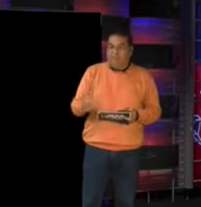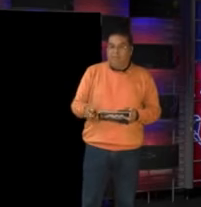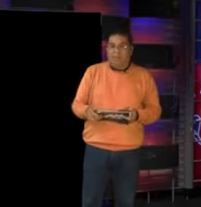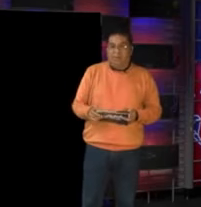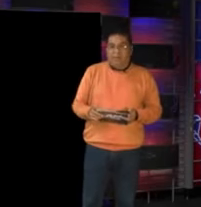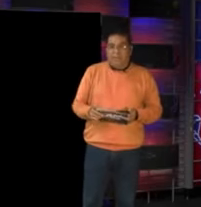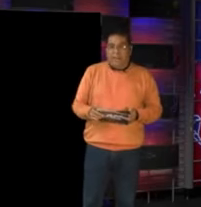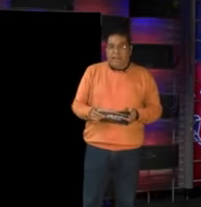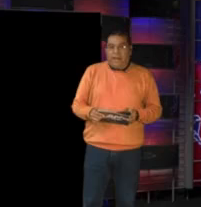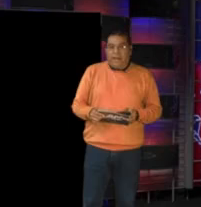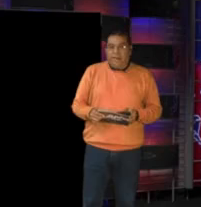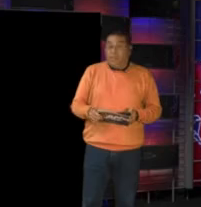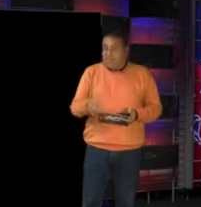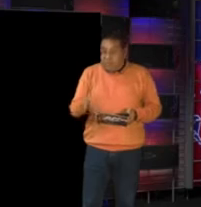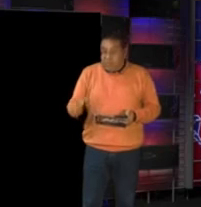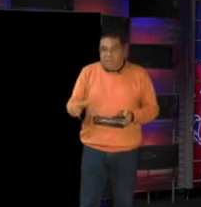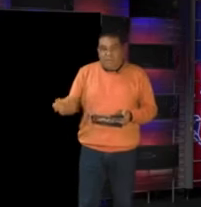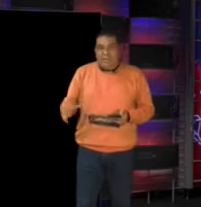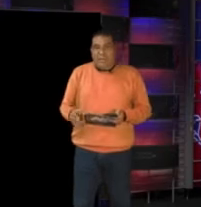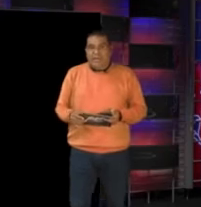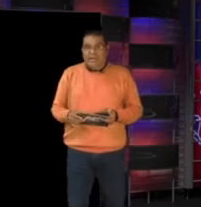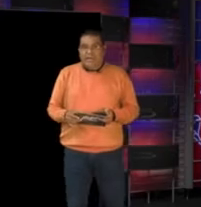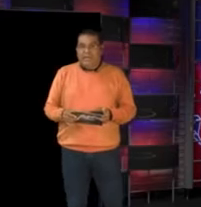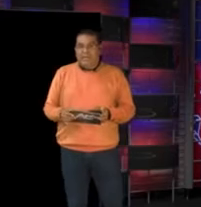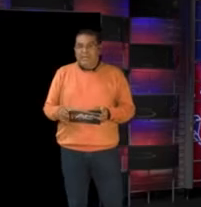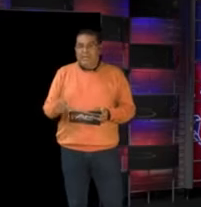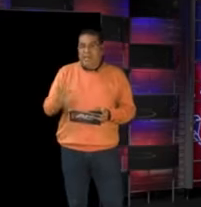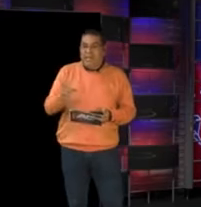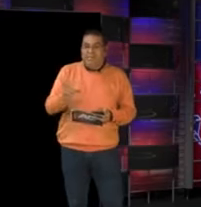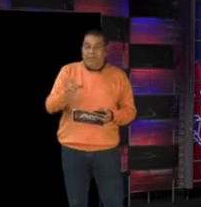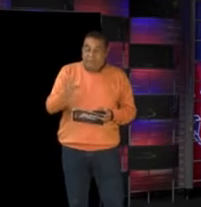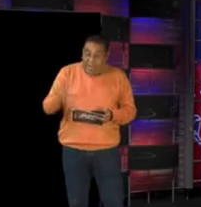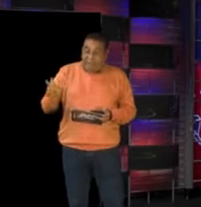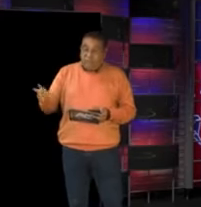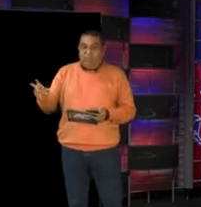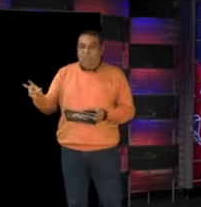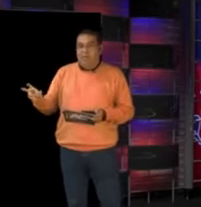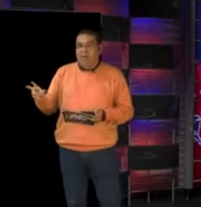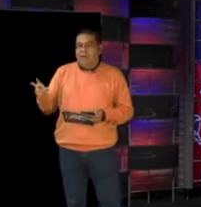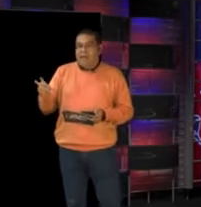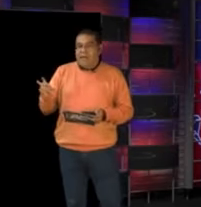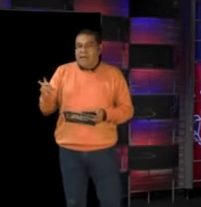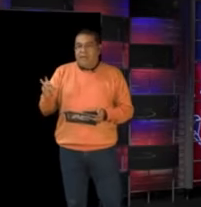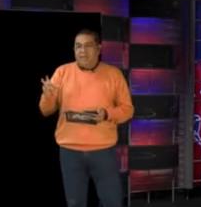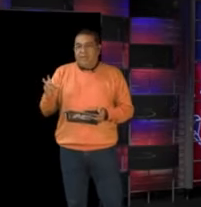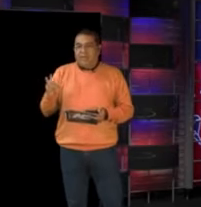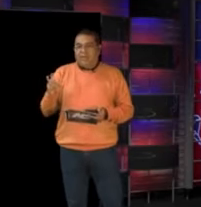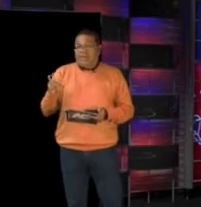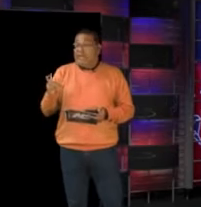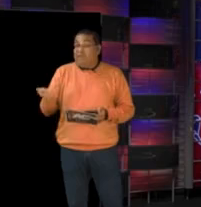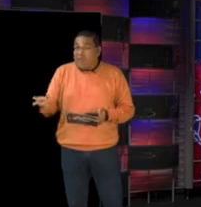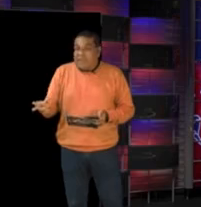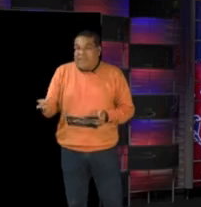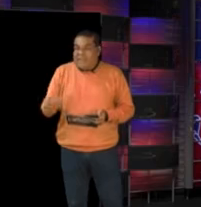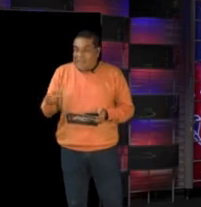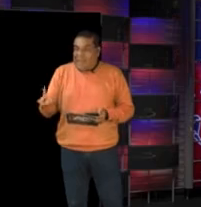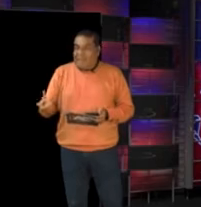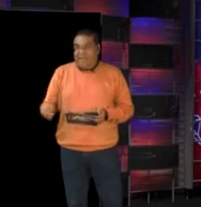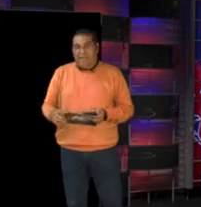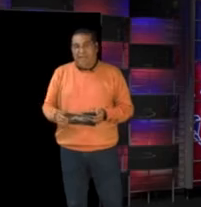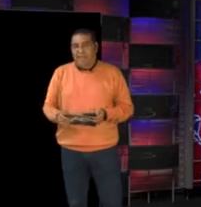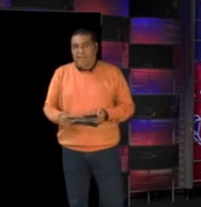de un grupo que les gusta mucho el tema de las bicicletas y también de otro grupo que son seguidores,